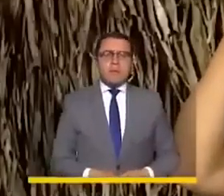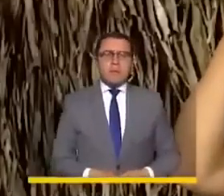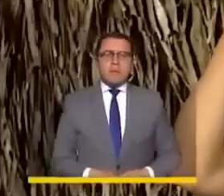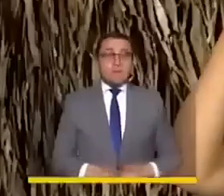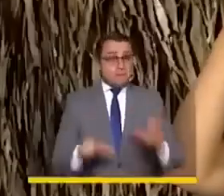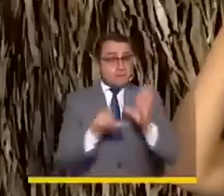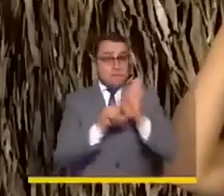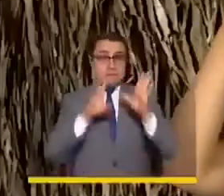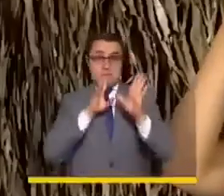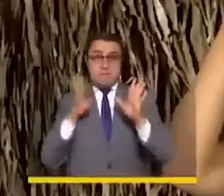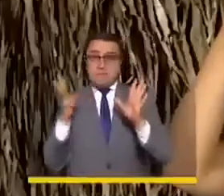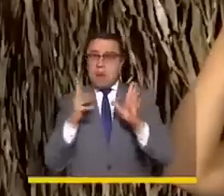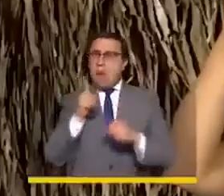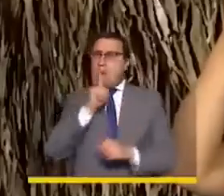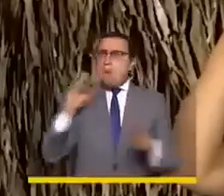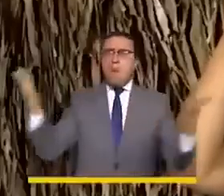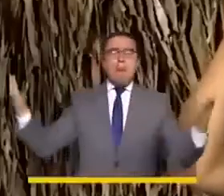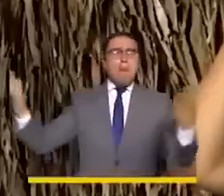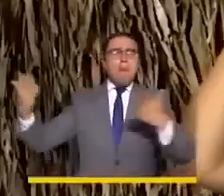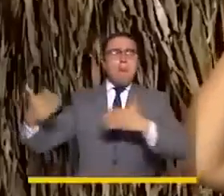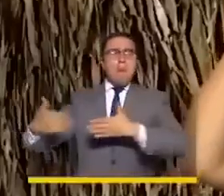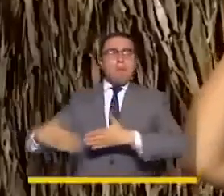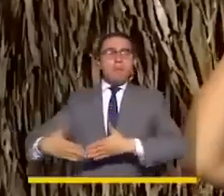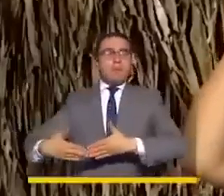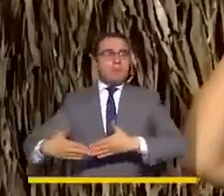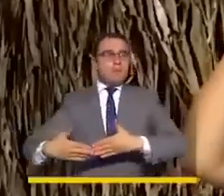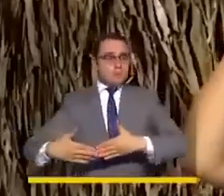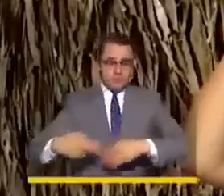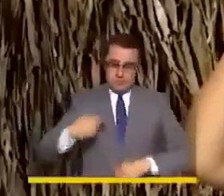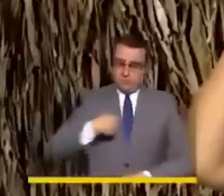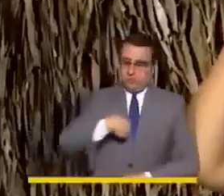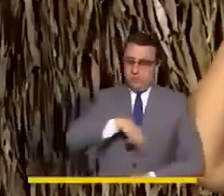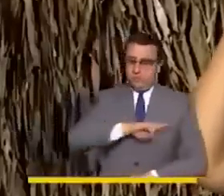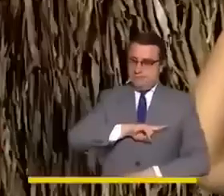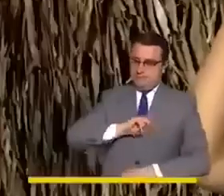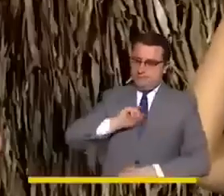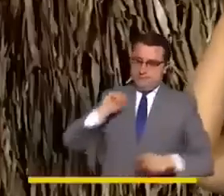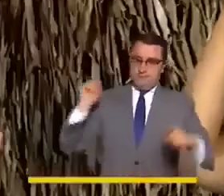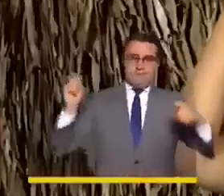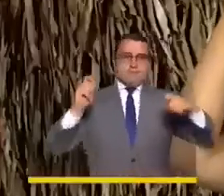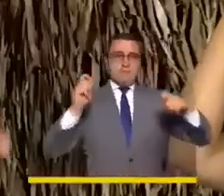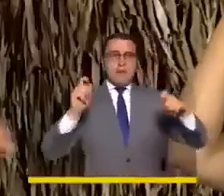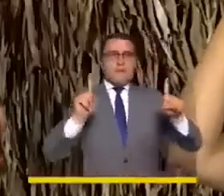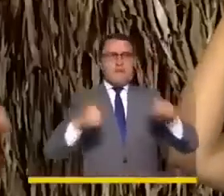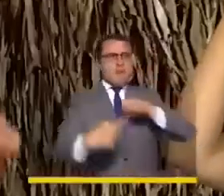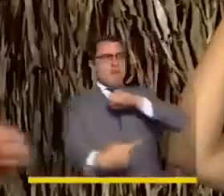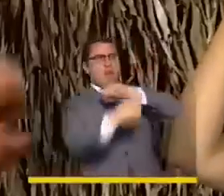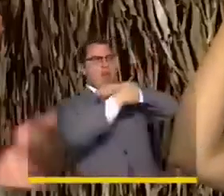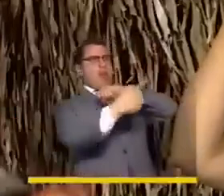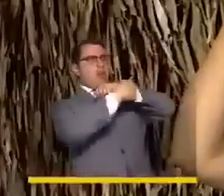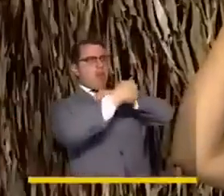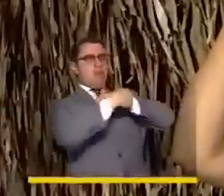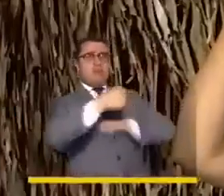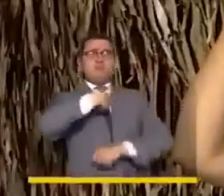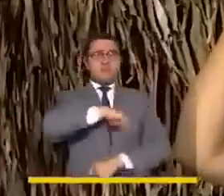Y entonces se nos hostiga porque queremos mecanismos más